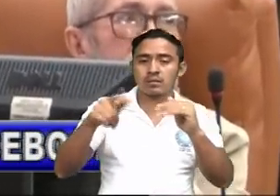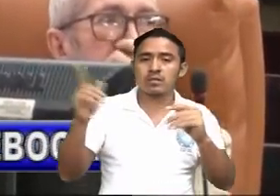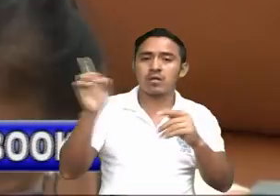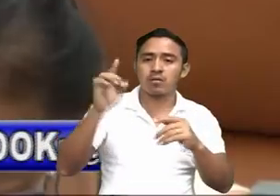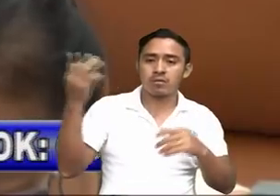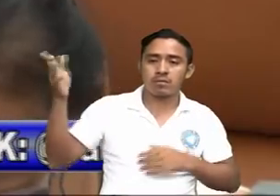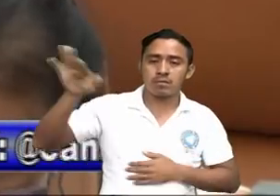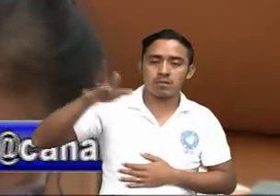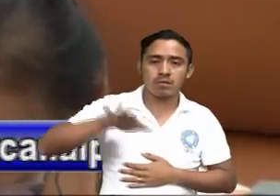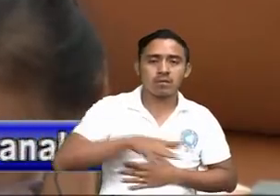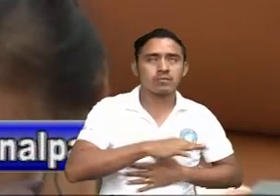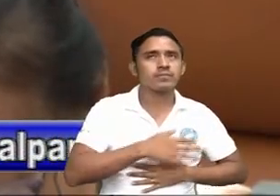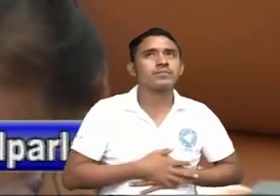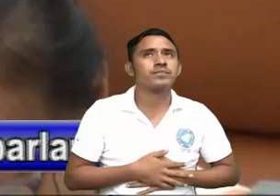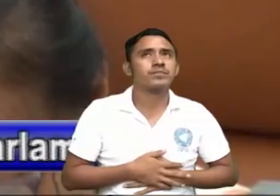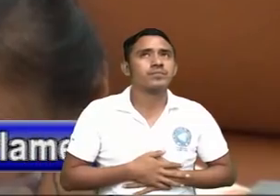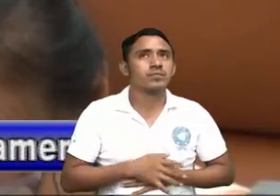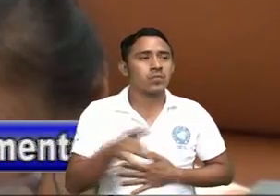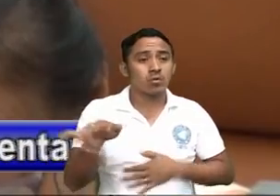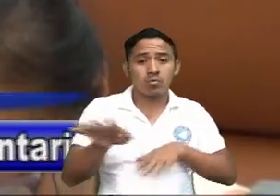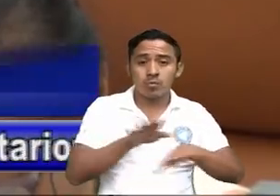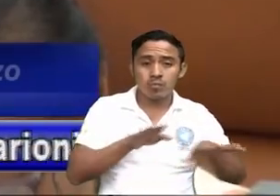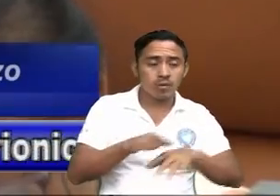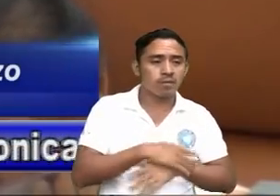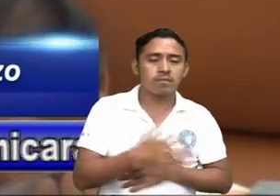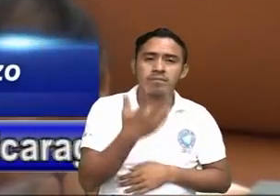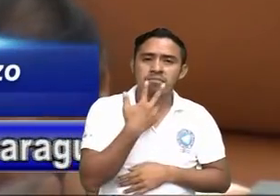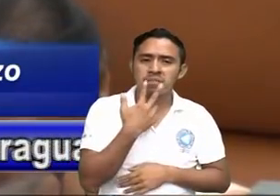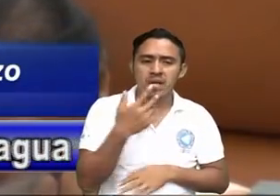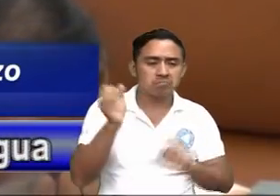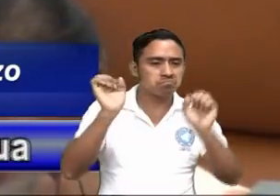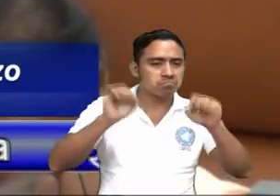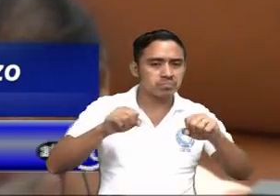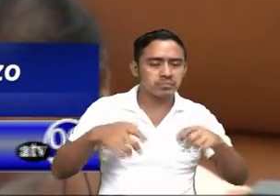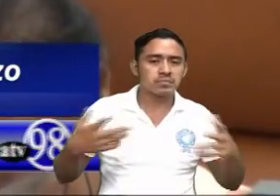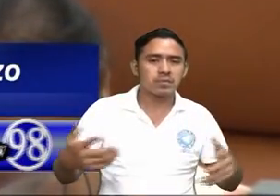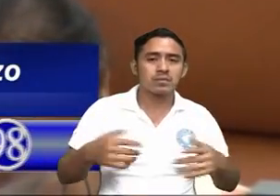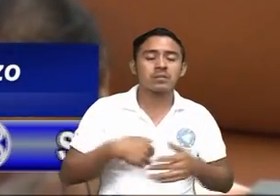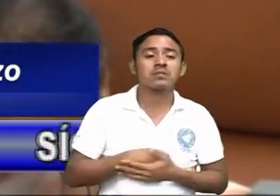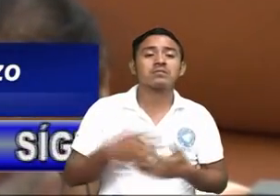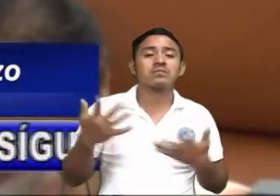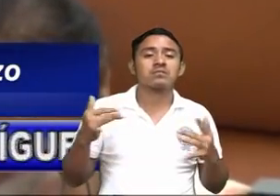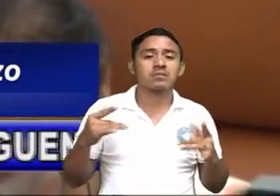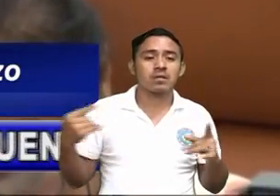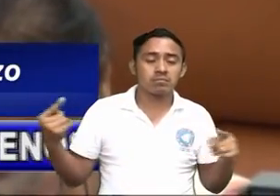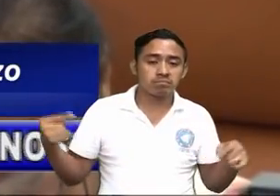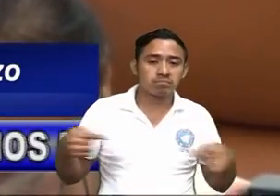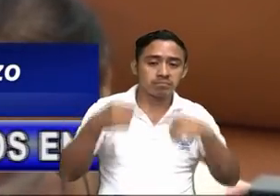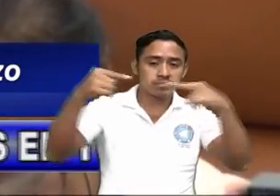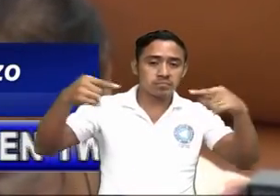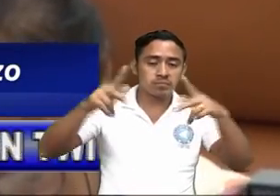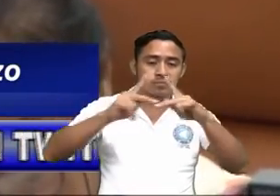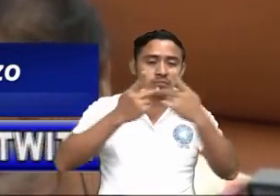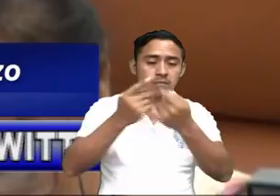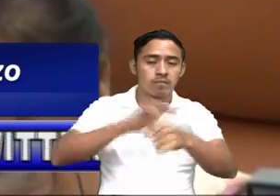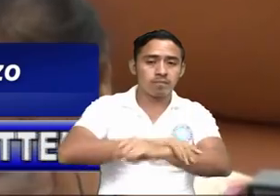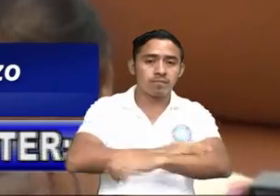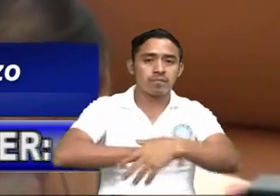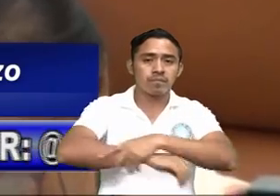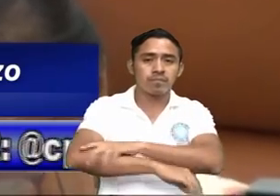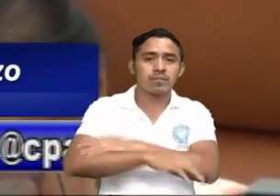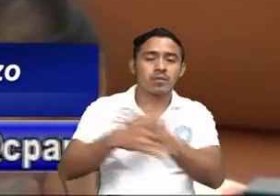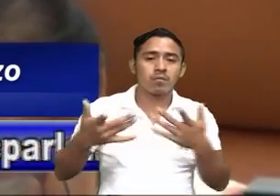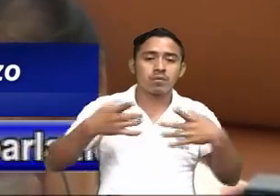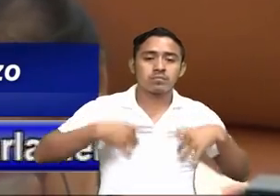mar. Porque no pudieron ni podrán, porque se estrellaron con un pueblo valiente, con un